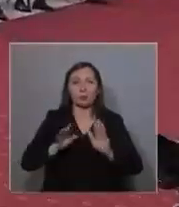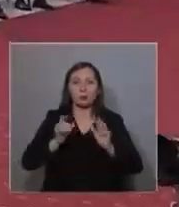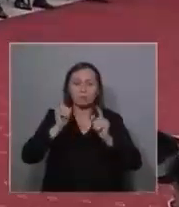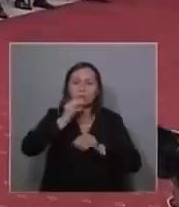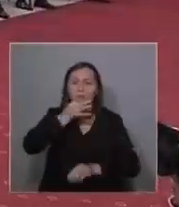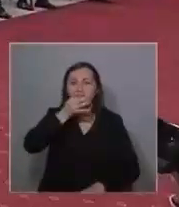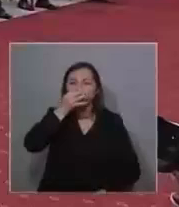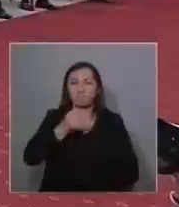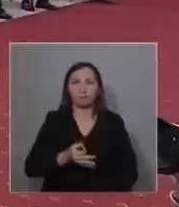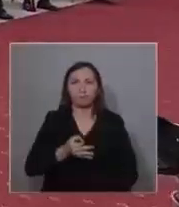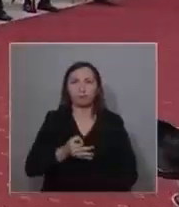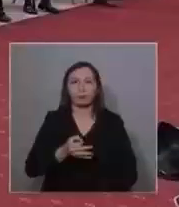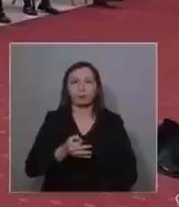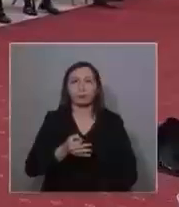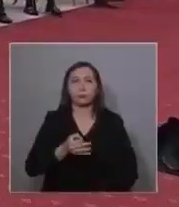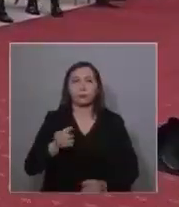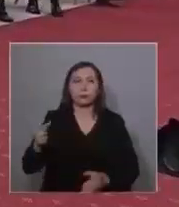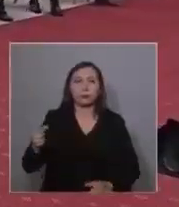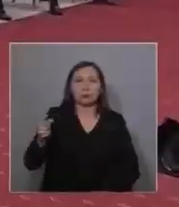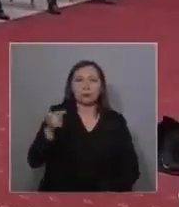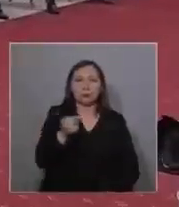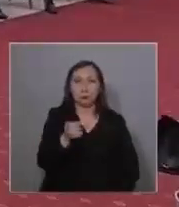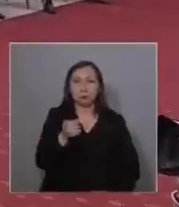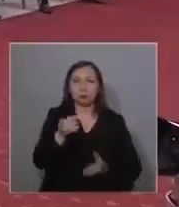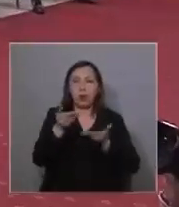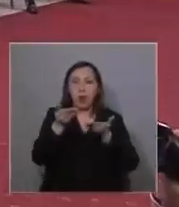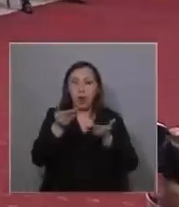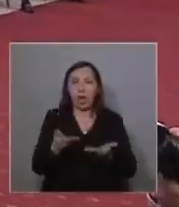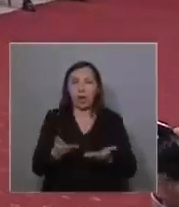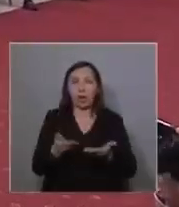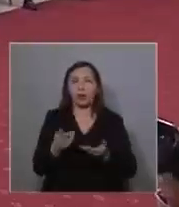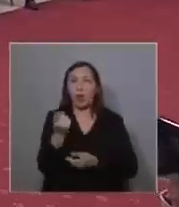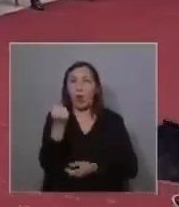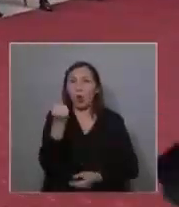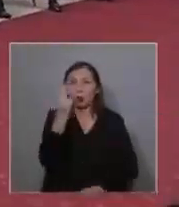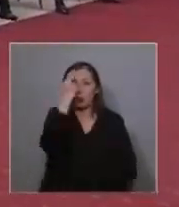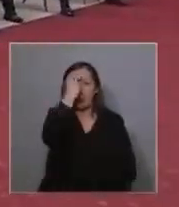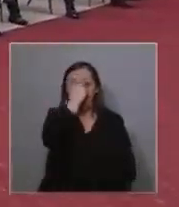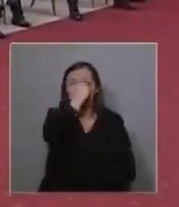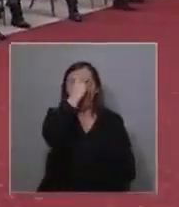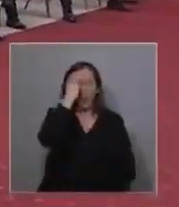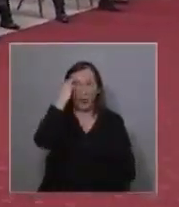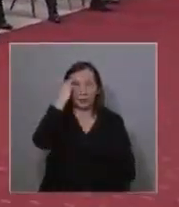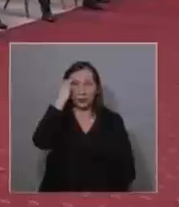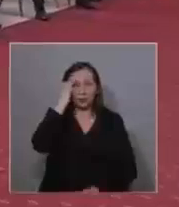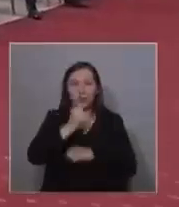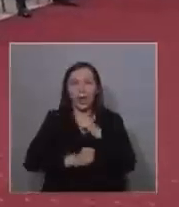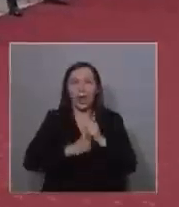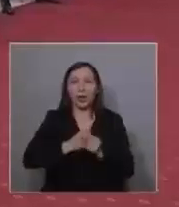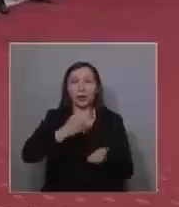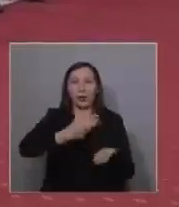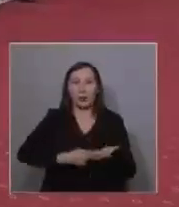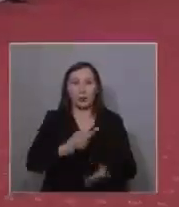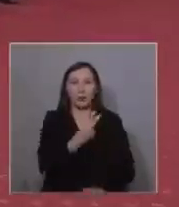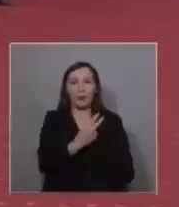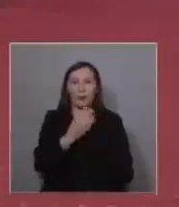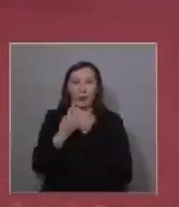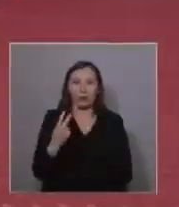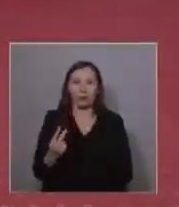decreto. Nómbrase a contar del día 11 de marzo del año